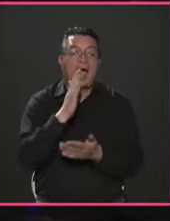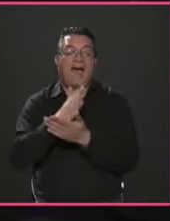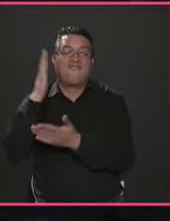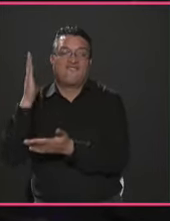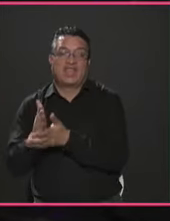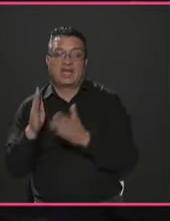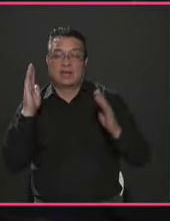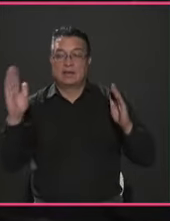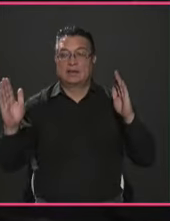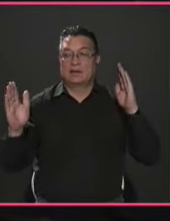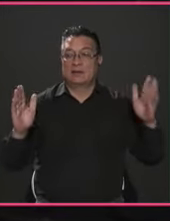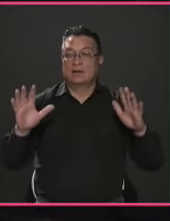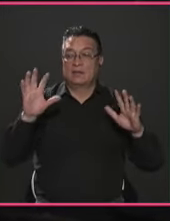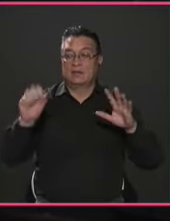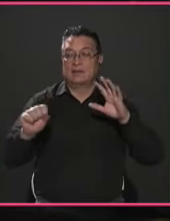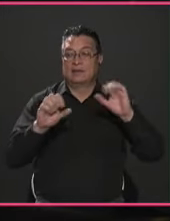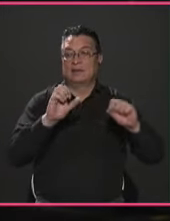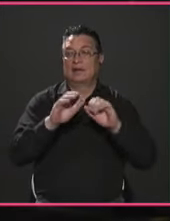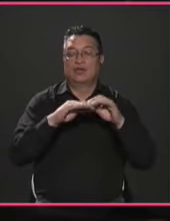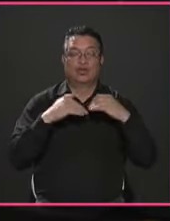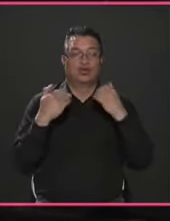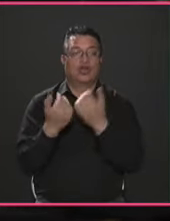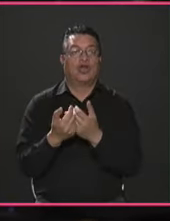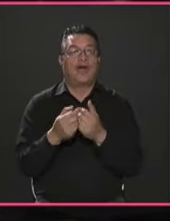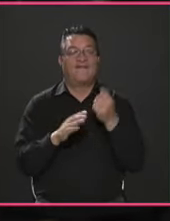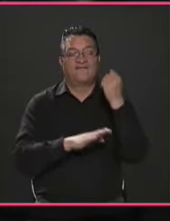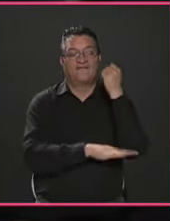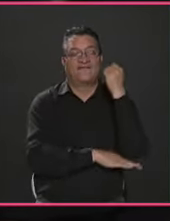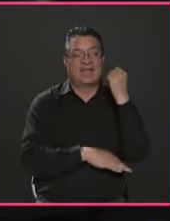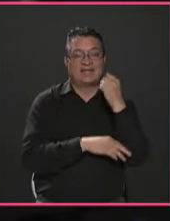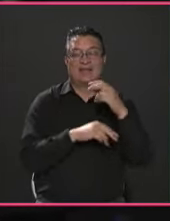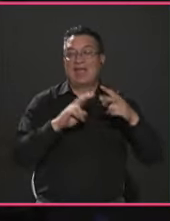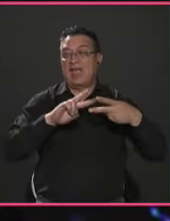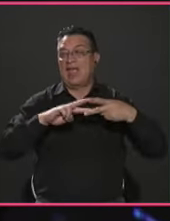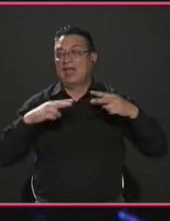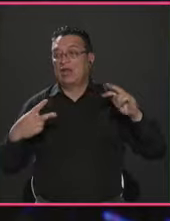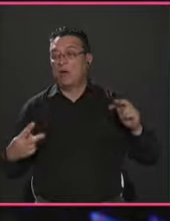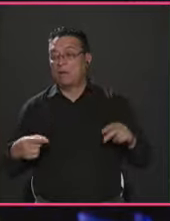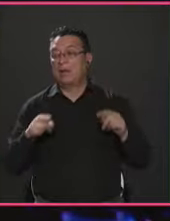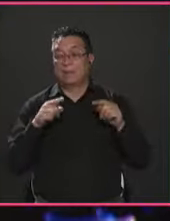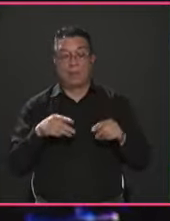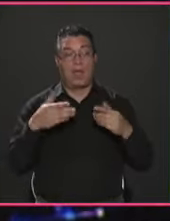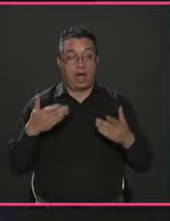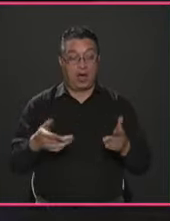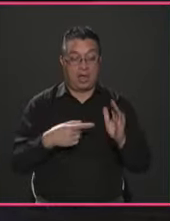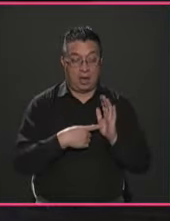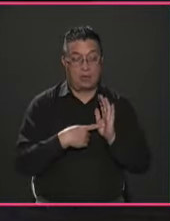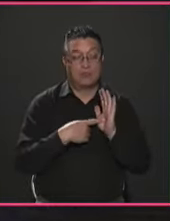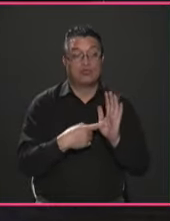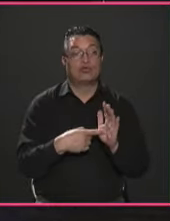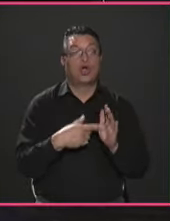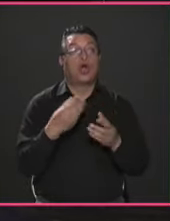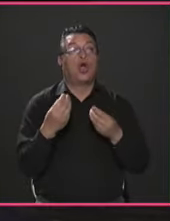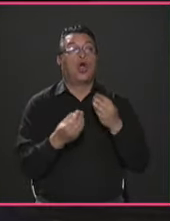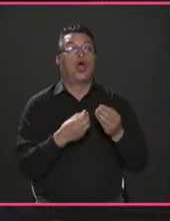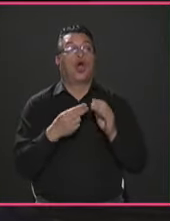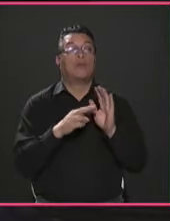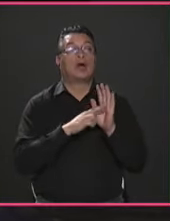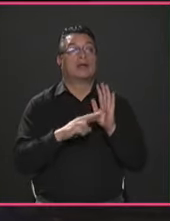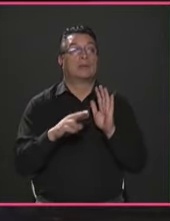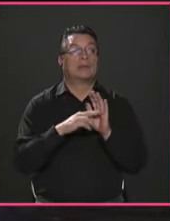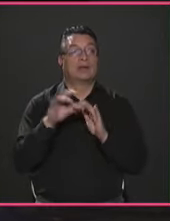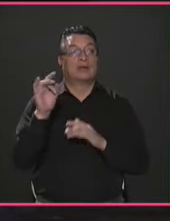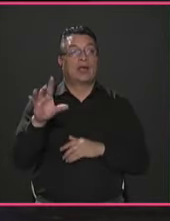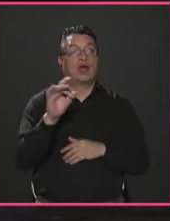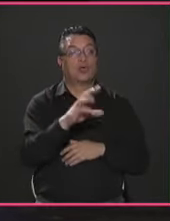de de detectar todas las bases del genoma acá les muestro Cómo se representan cada uno de los